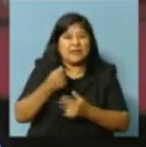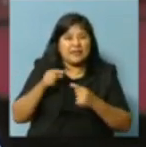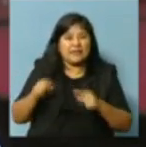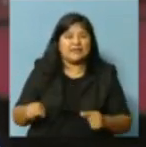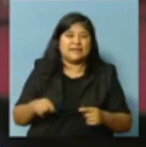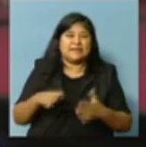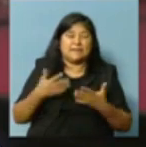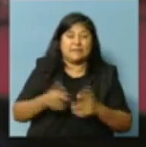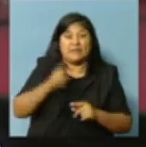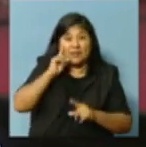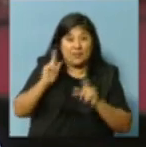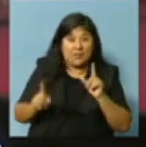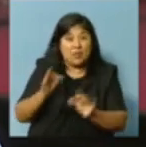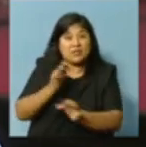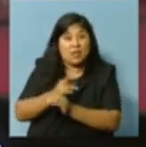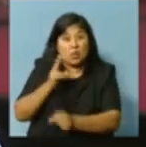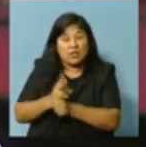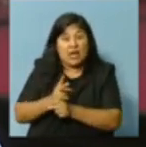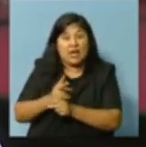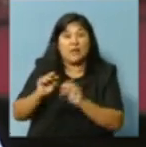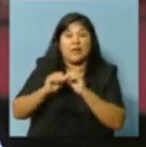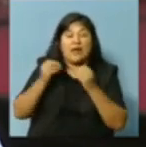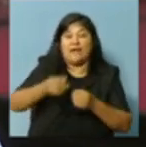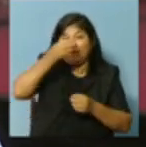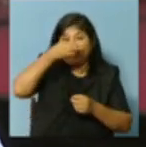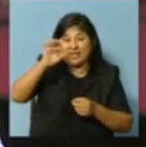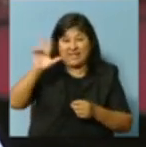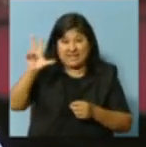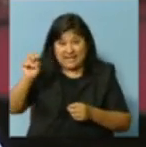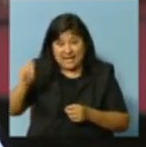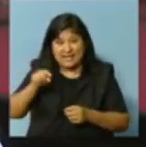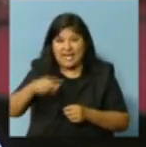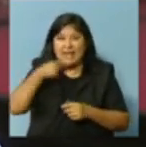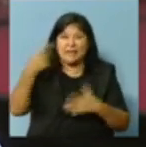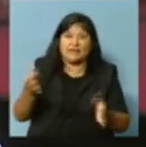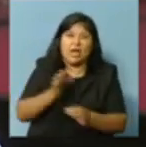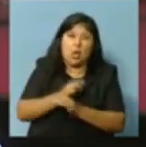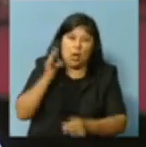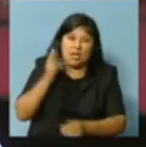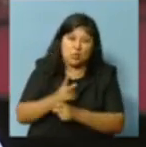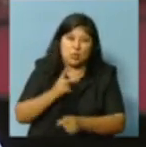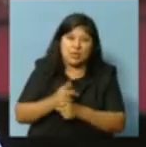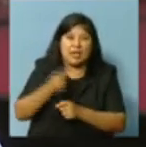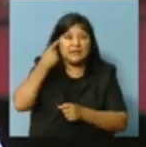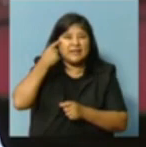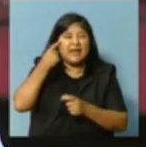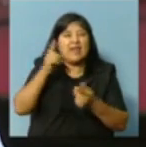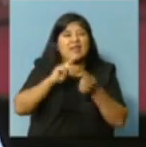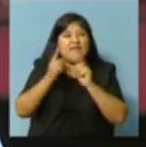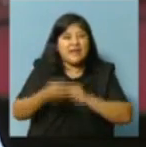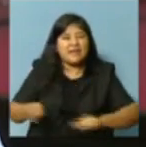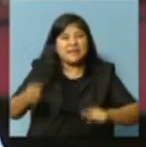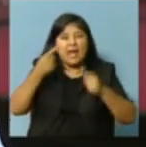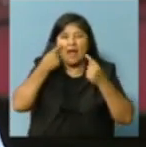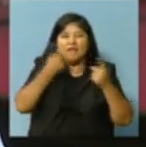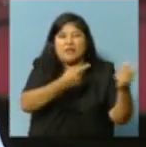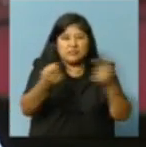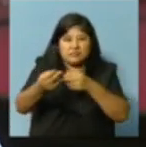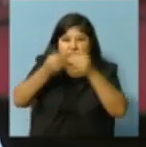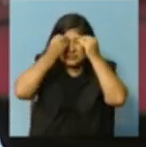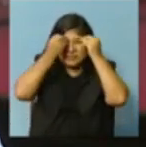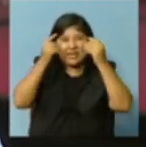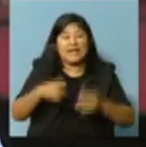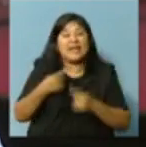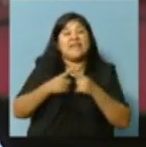que va por áreas de conocimiento que se trabaja en forma colaborativa interdisciplinar diferente a cómo era la